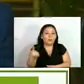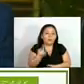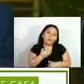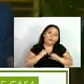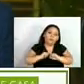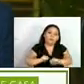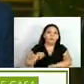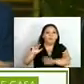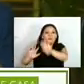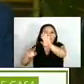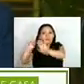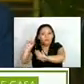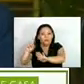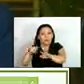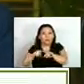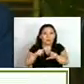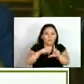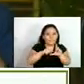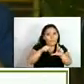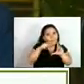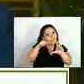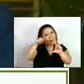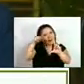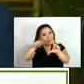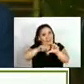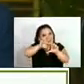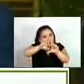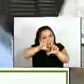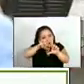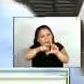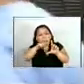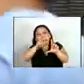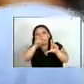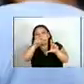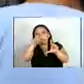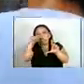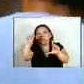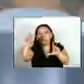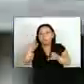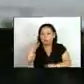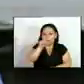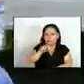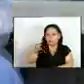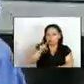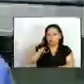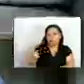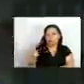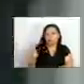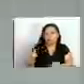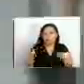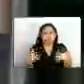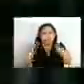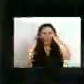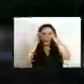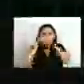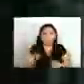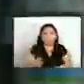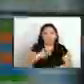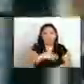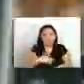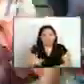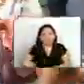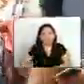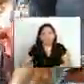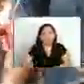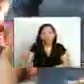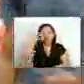fallecidos, la curva ha venido incrementándose notablemente en las últimas semanas y por eso el presidente de la República tomó